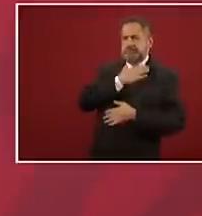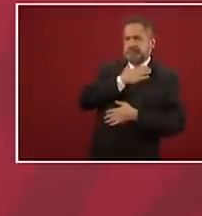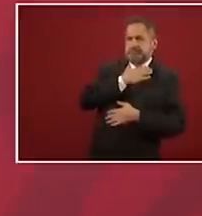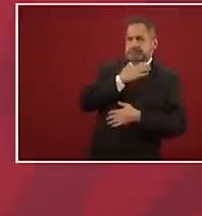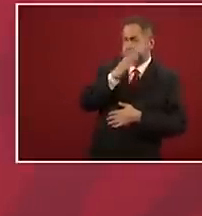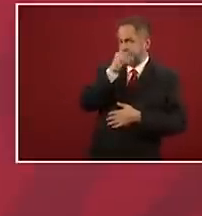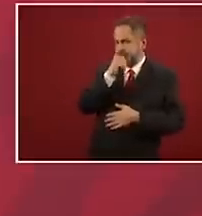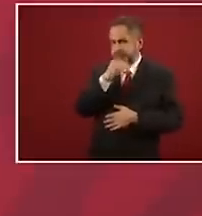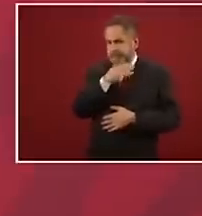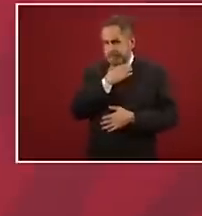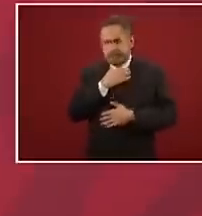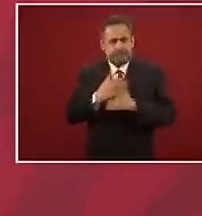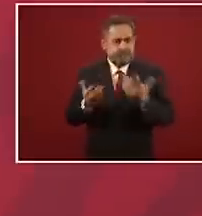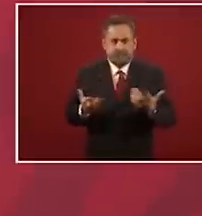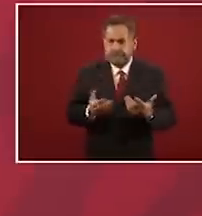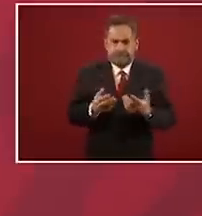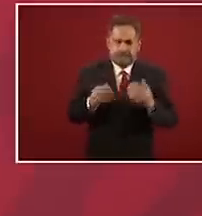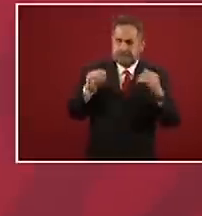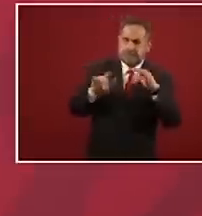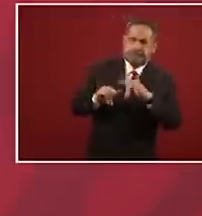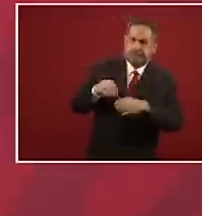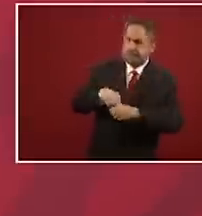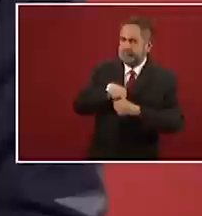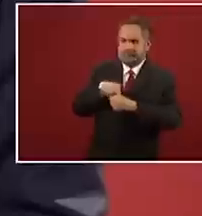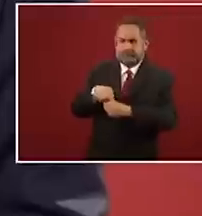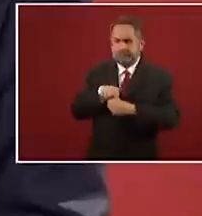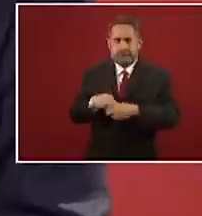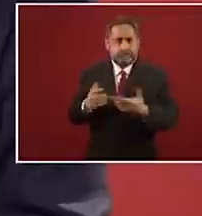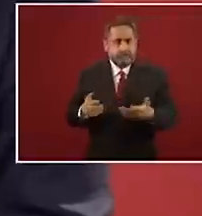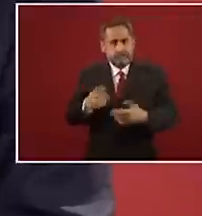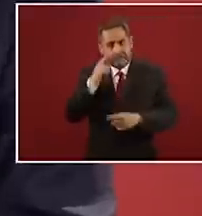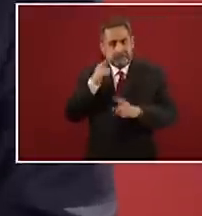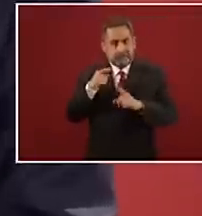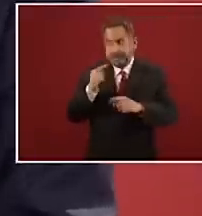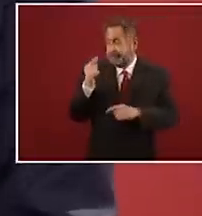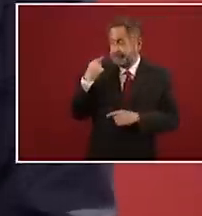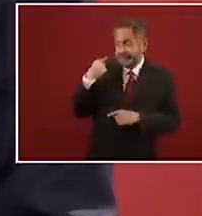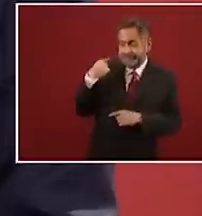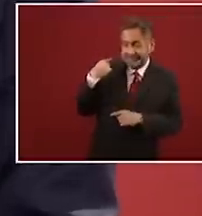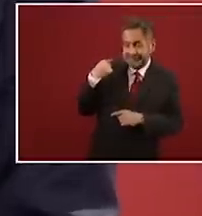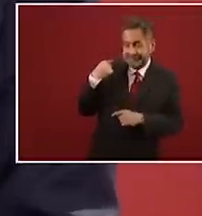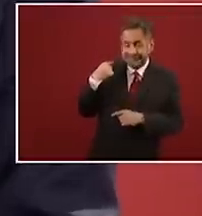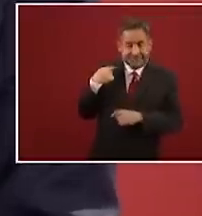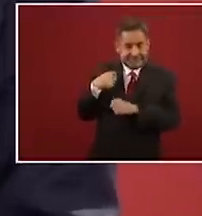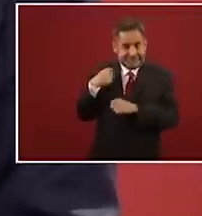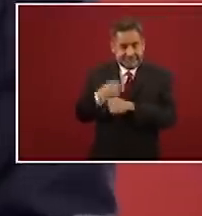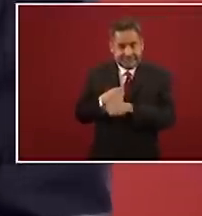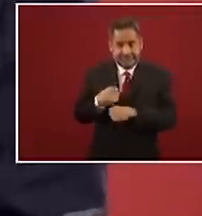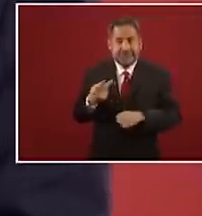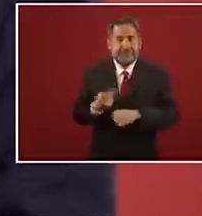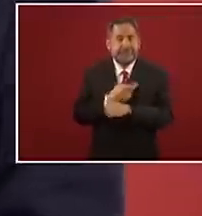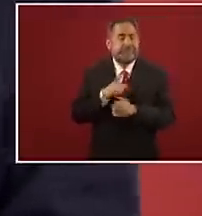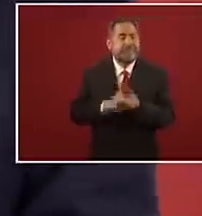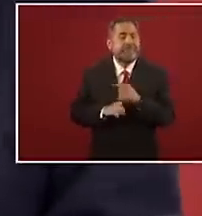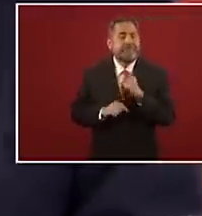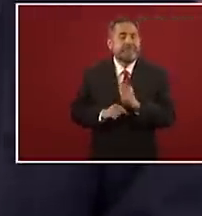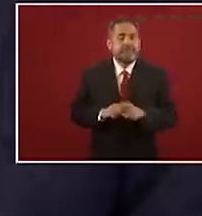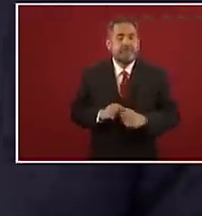aeropuerto. Tan es así que en el fin de año se